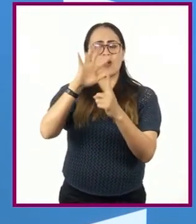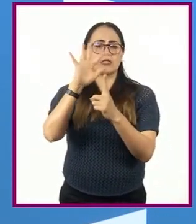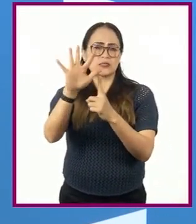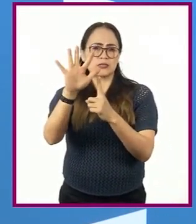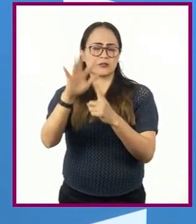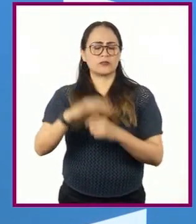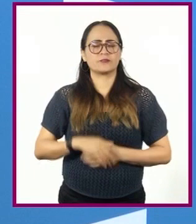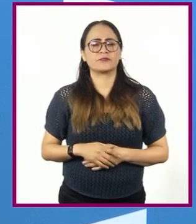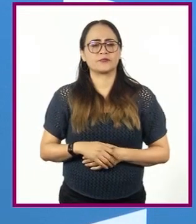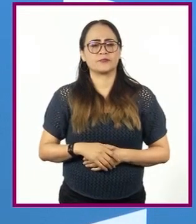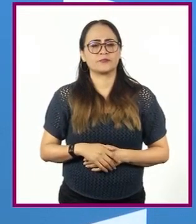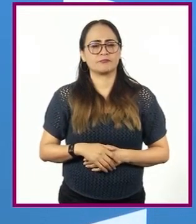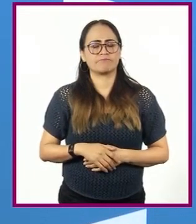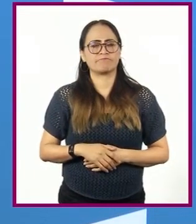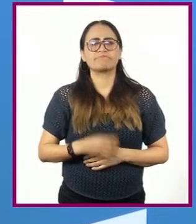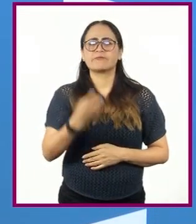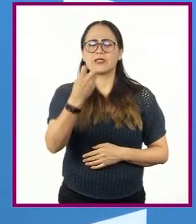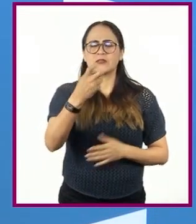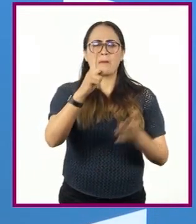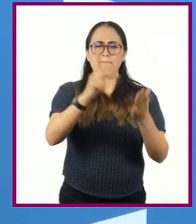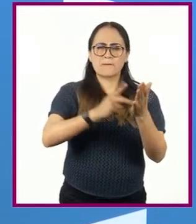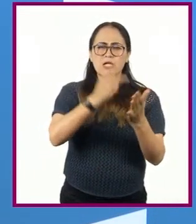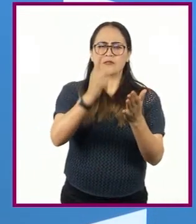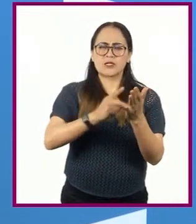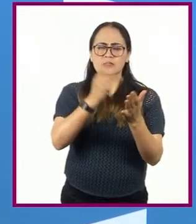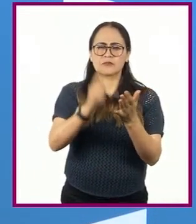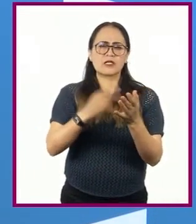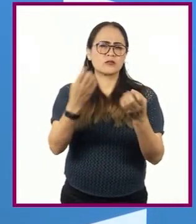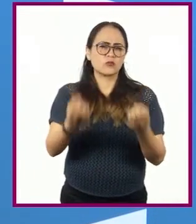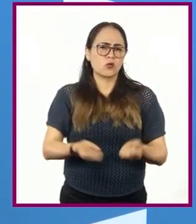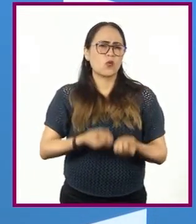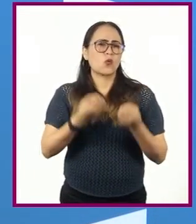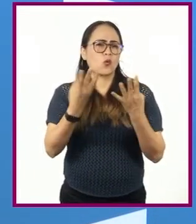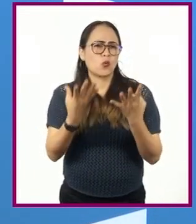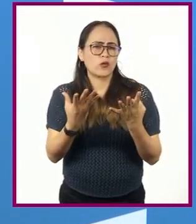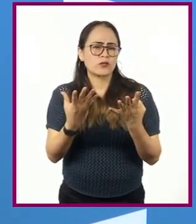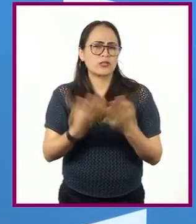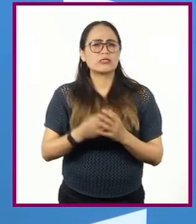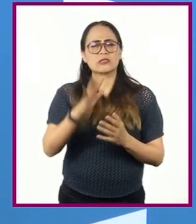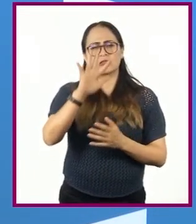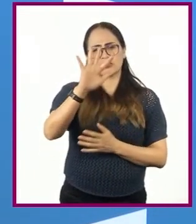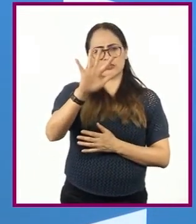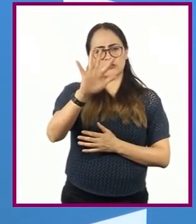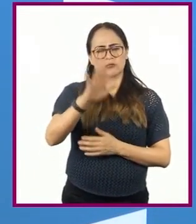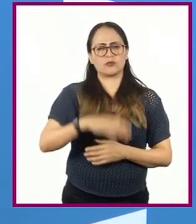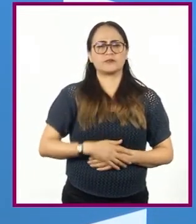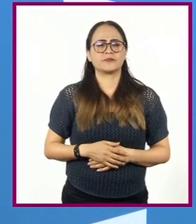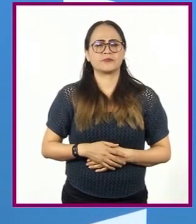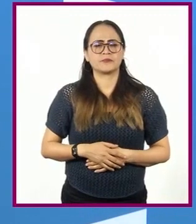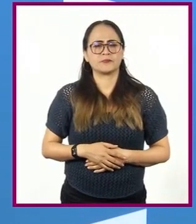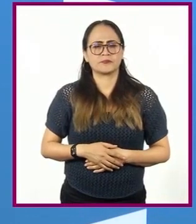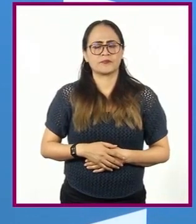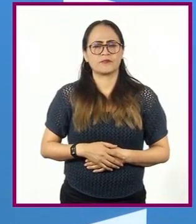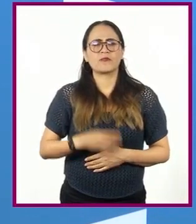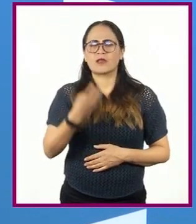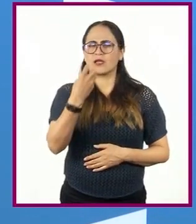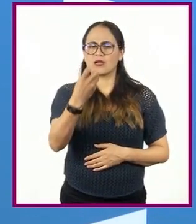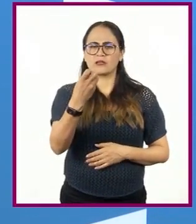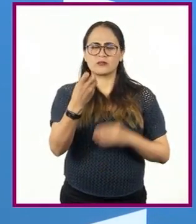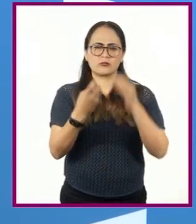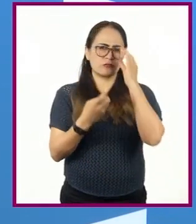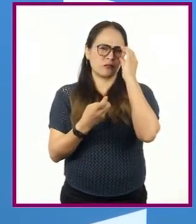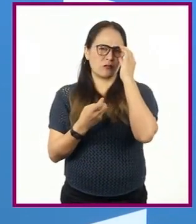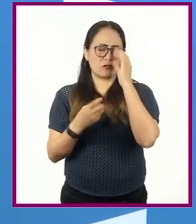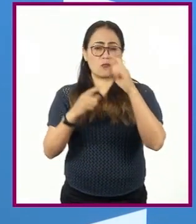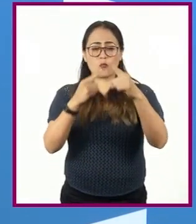primer factor indica las veces que en este caso particular se suma 5. Esto si usamos el significado